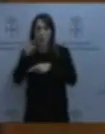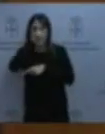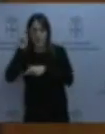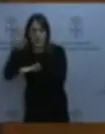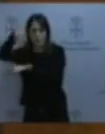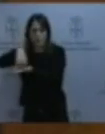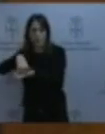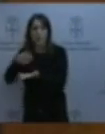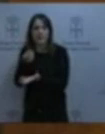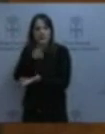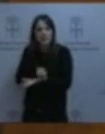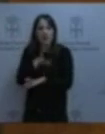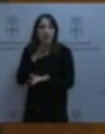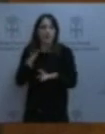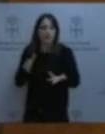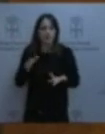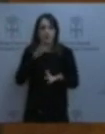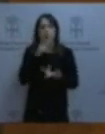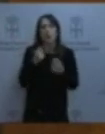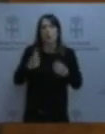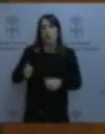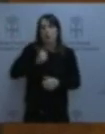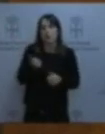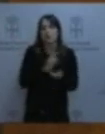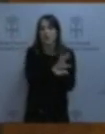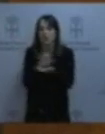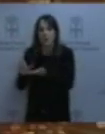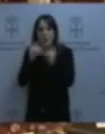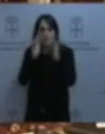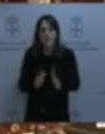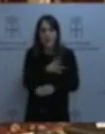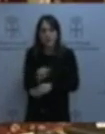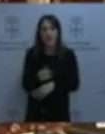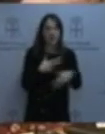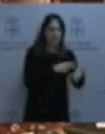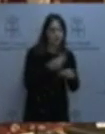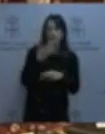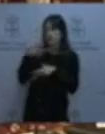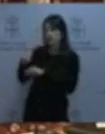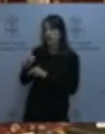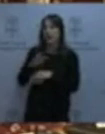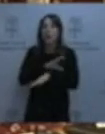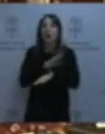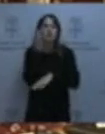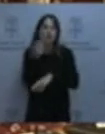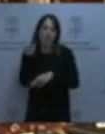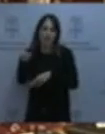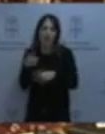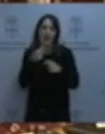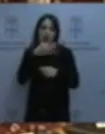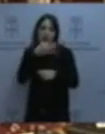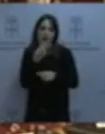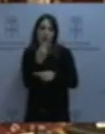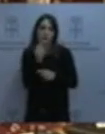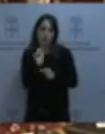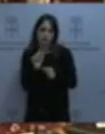ante posibles posiciones ante desahucios, vivienda. Voy terminando. La consejera habló 4 minutos antes, solo dejo